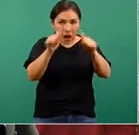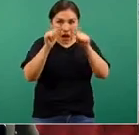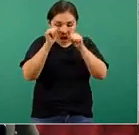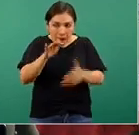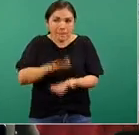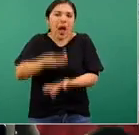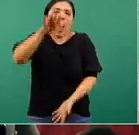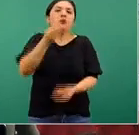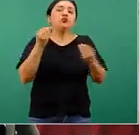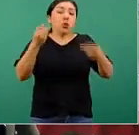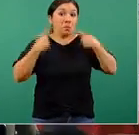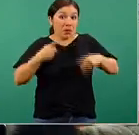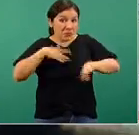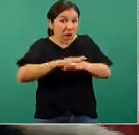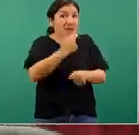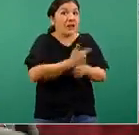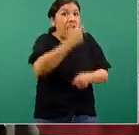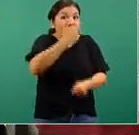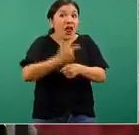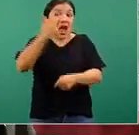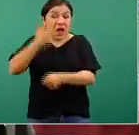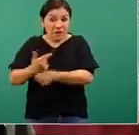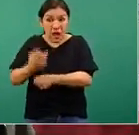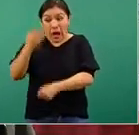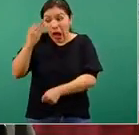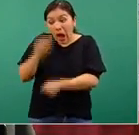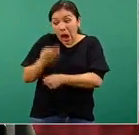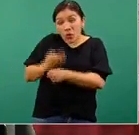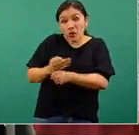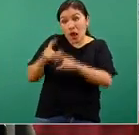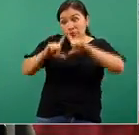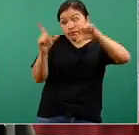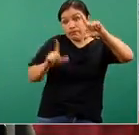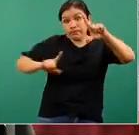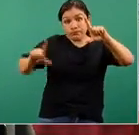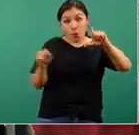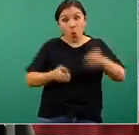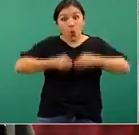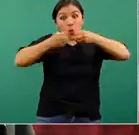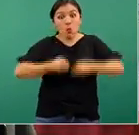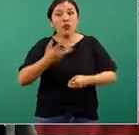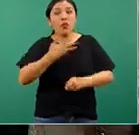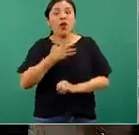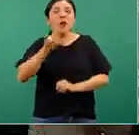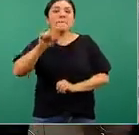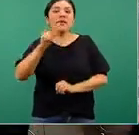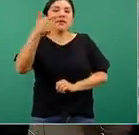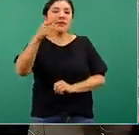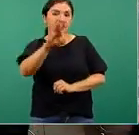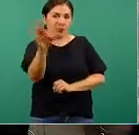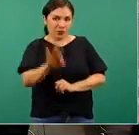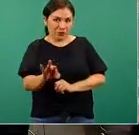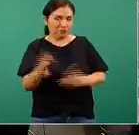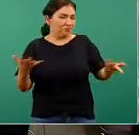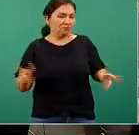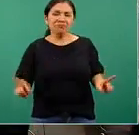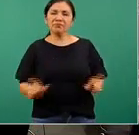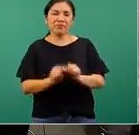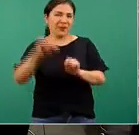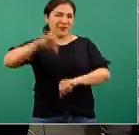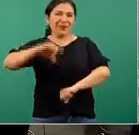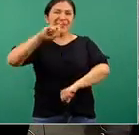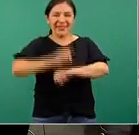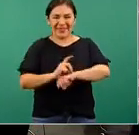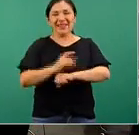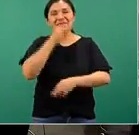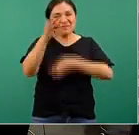a los pacientes más críticos y nuestra ocupación nacional entonces se mantiene en un 27%. Esa sería la actualización